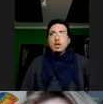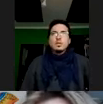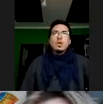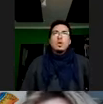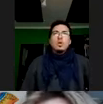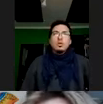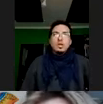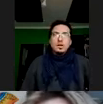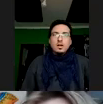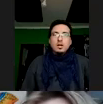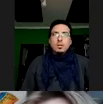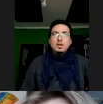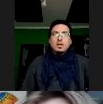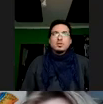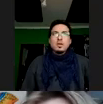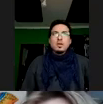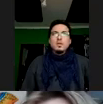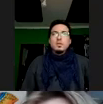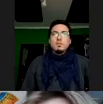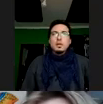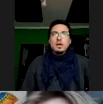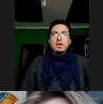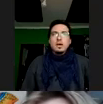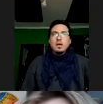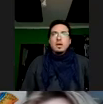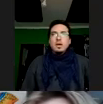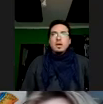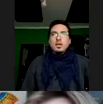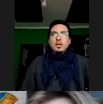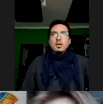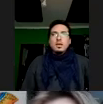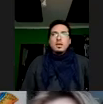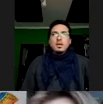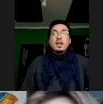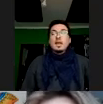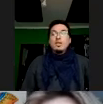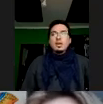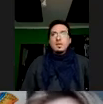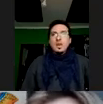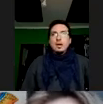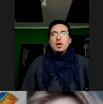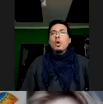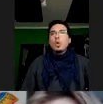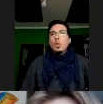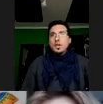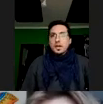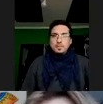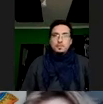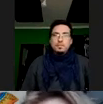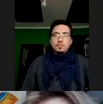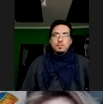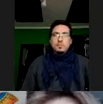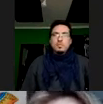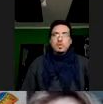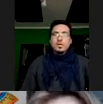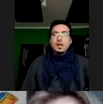estos grados, o utilizar, como en este caso ustedes están viendo en pantalla, este cartabón que se le llama, o escuadra.